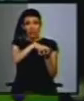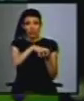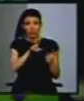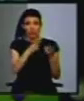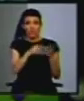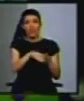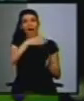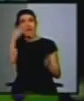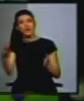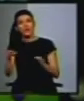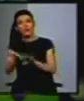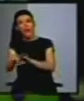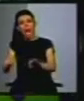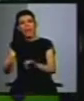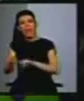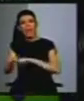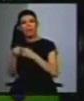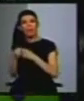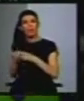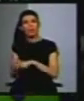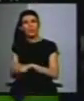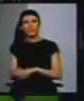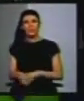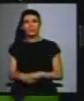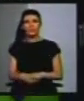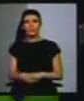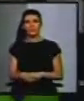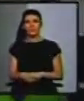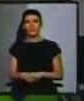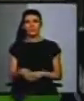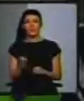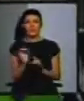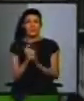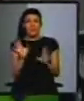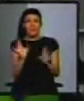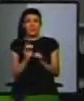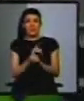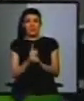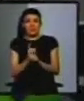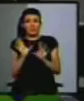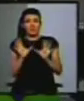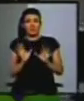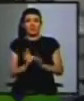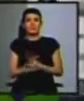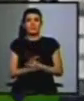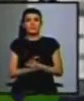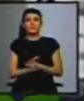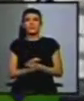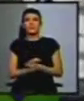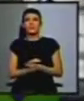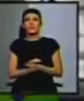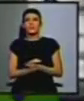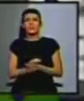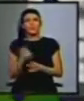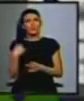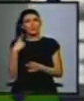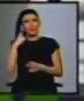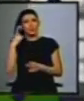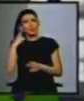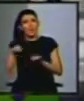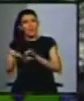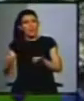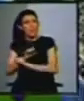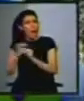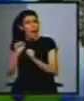la rotura de una cañería. Fue repentino. Escuché solamente cuando reventaron la